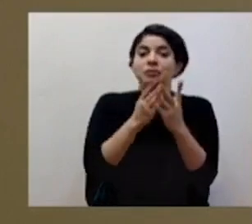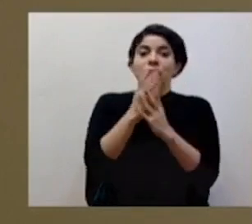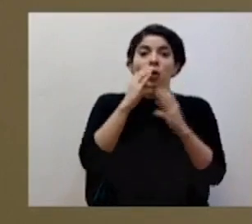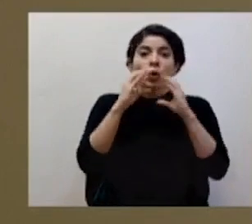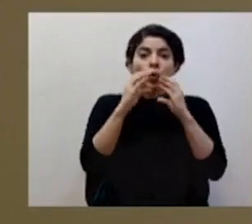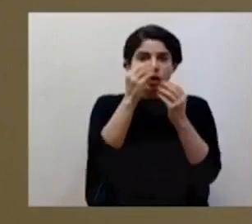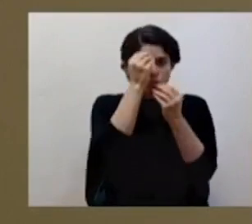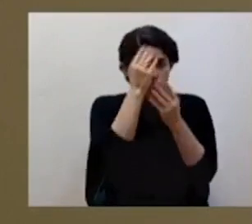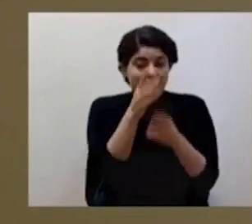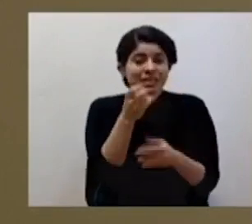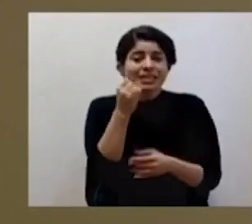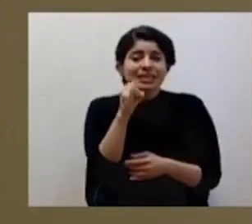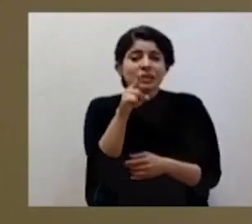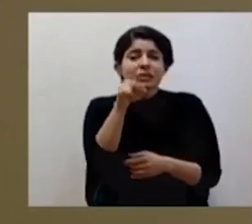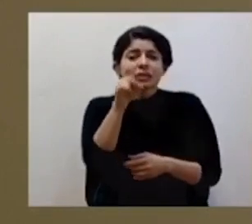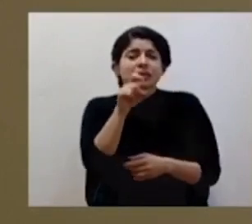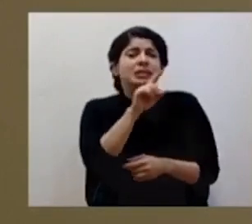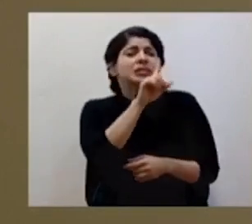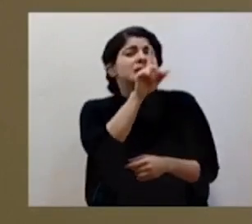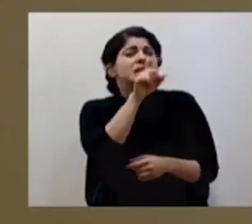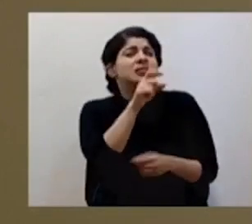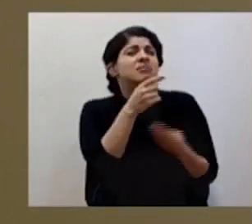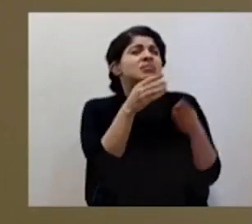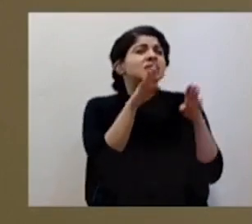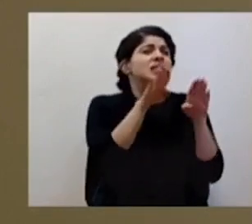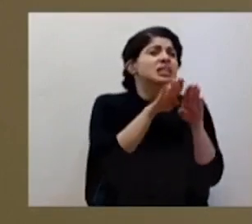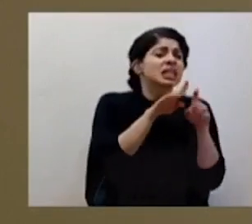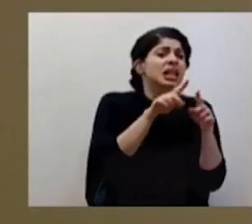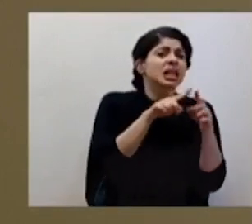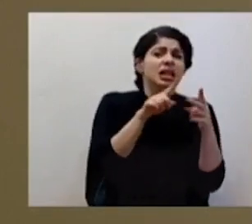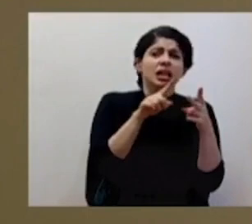comunicación que para consultar las medidas de cierre,